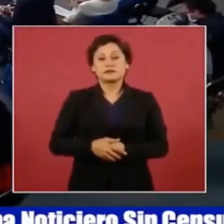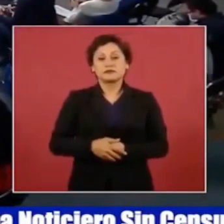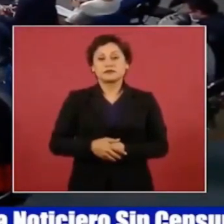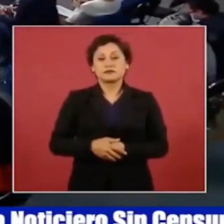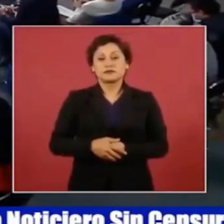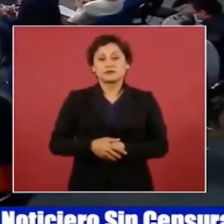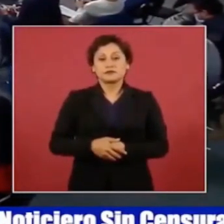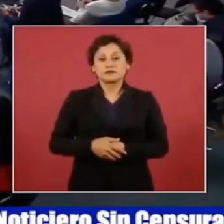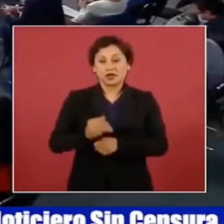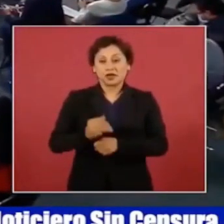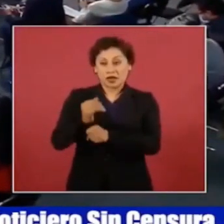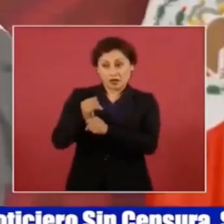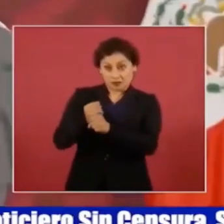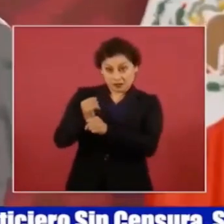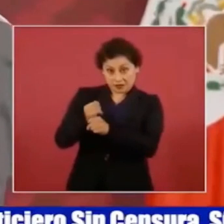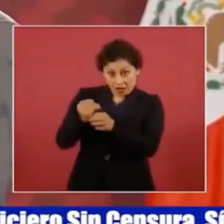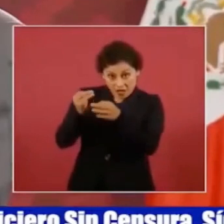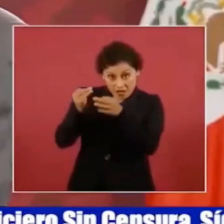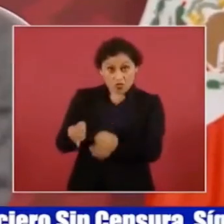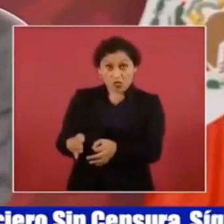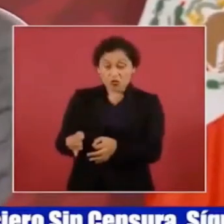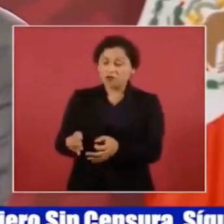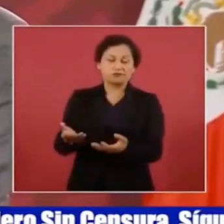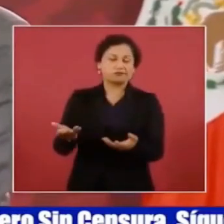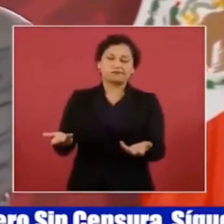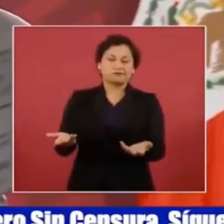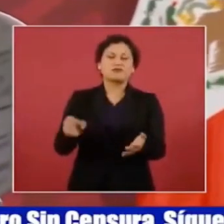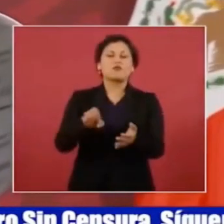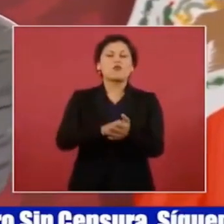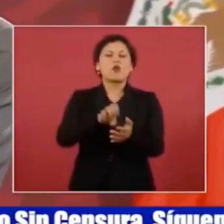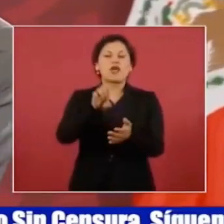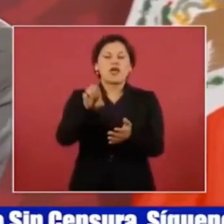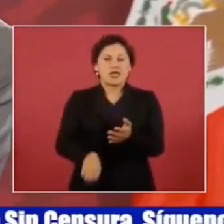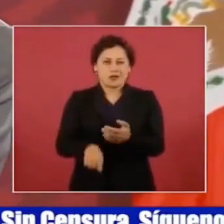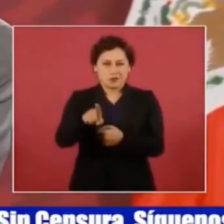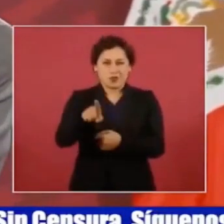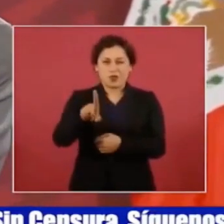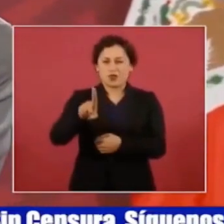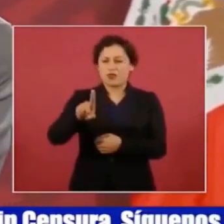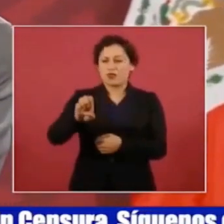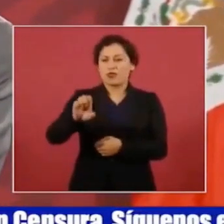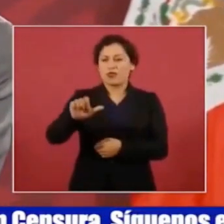investigaciones de agencias. Por ejemplo, ahí involucran a la DEA.